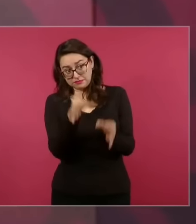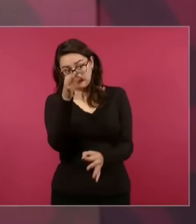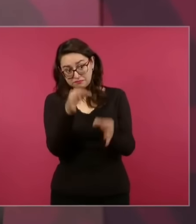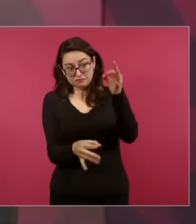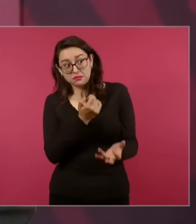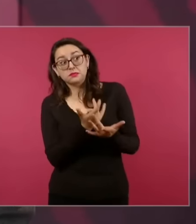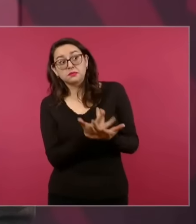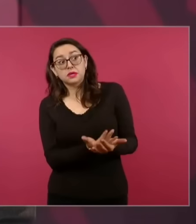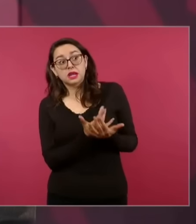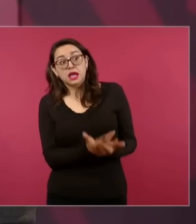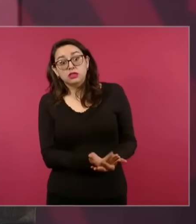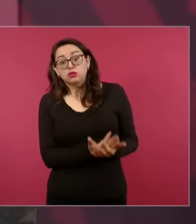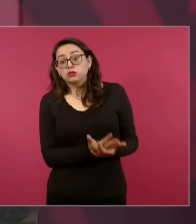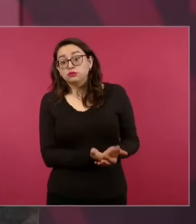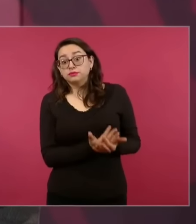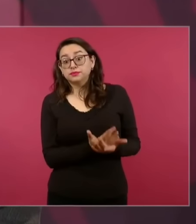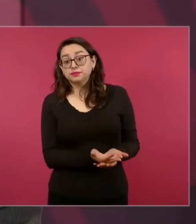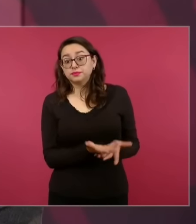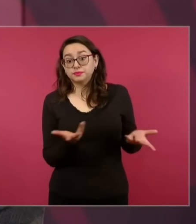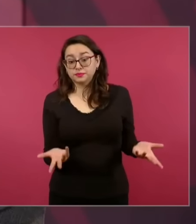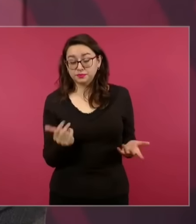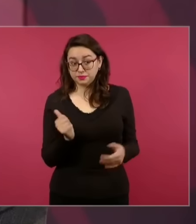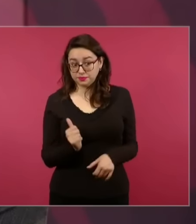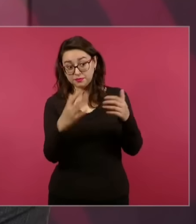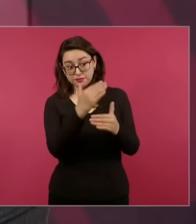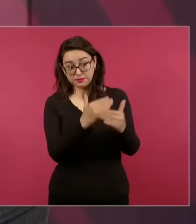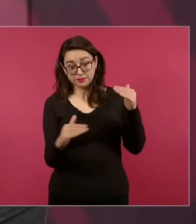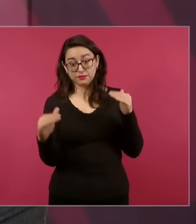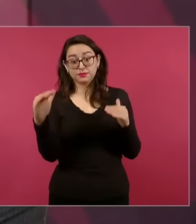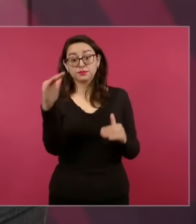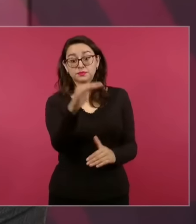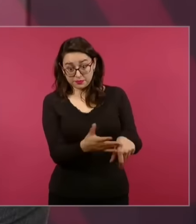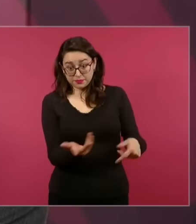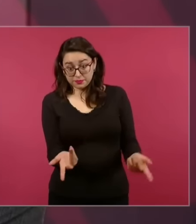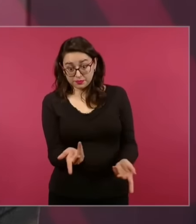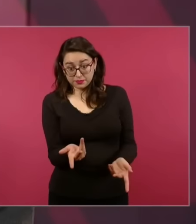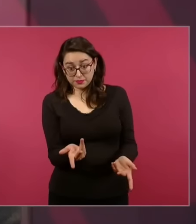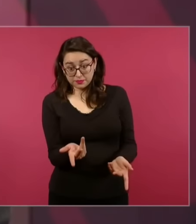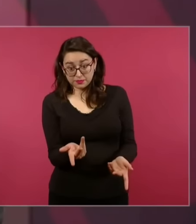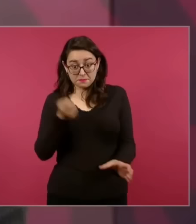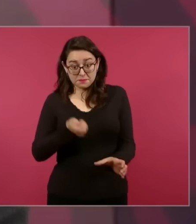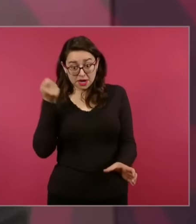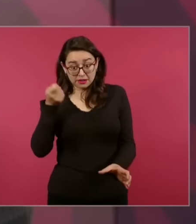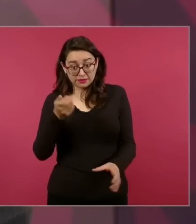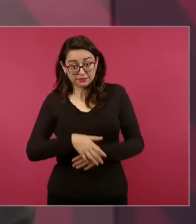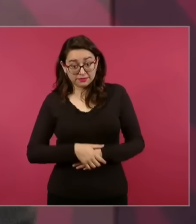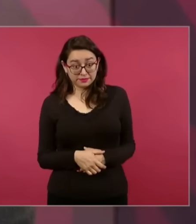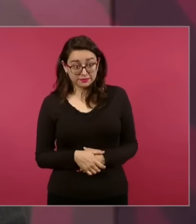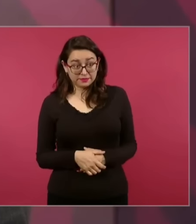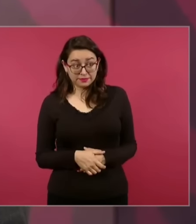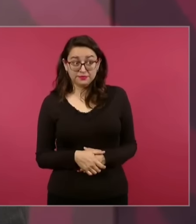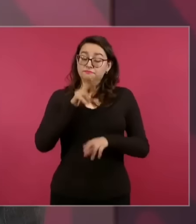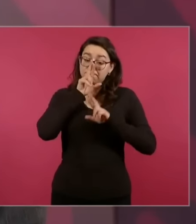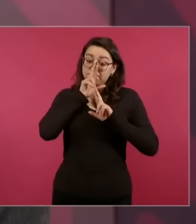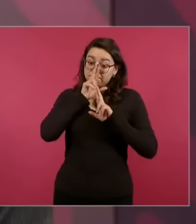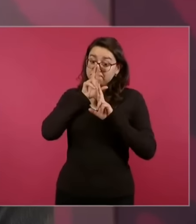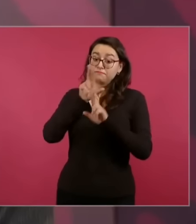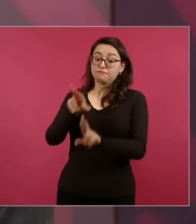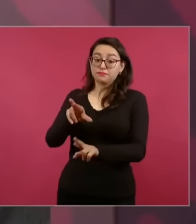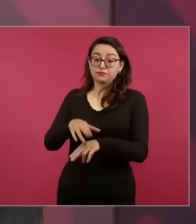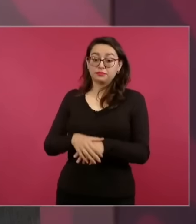autoridades judiciales, a los magistrados, ministros del Poder Judicial, para que resuelvan sobre esos juicios.